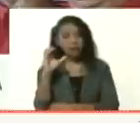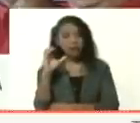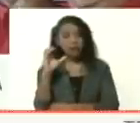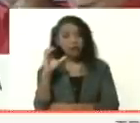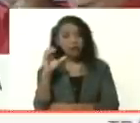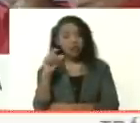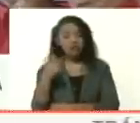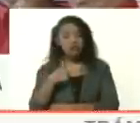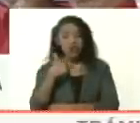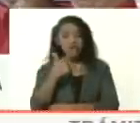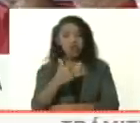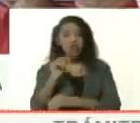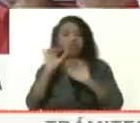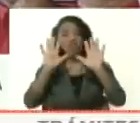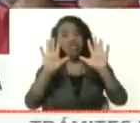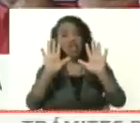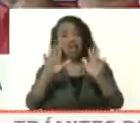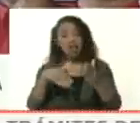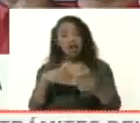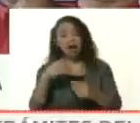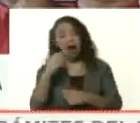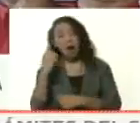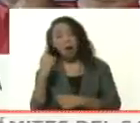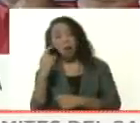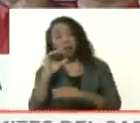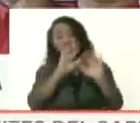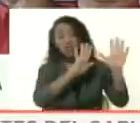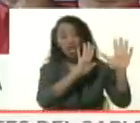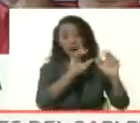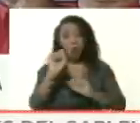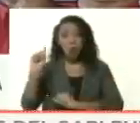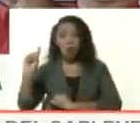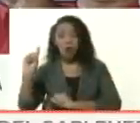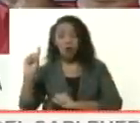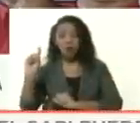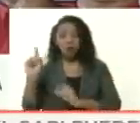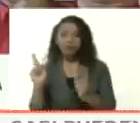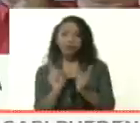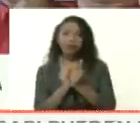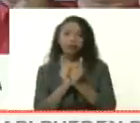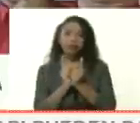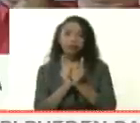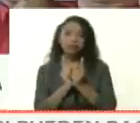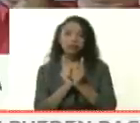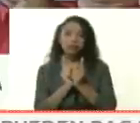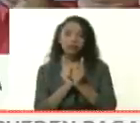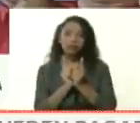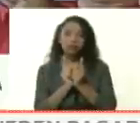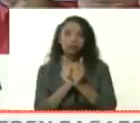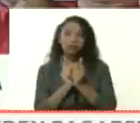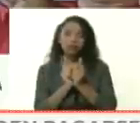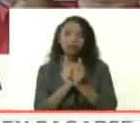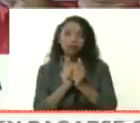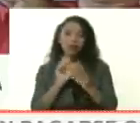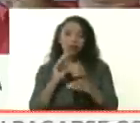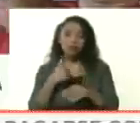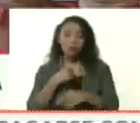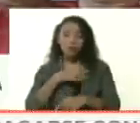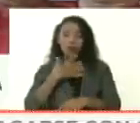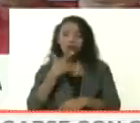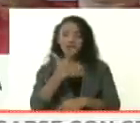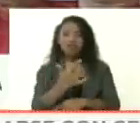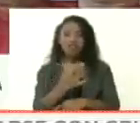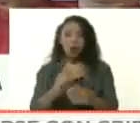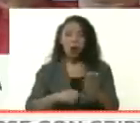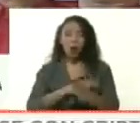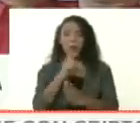si yo digo 10 a 1, me estoy quedando corto. De verdad, puedo decirlo con toda franqueza.